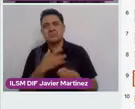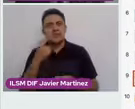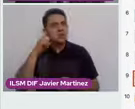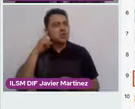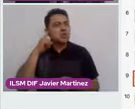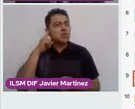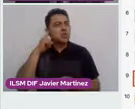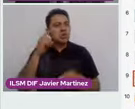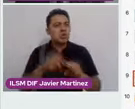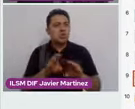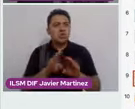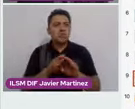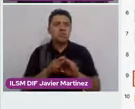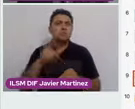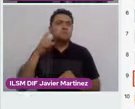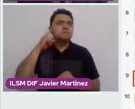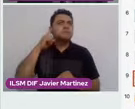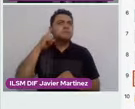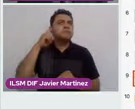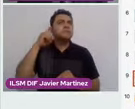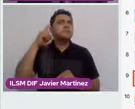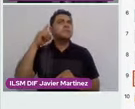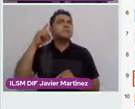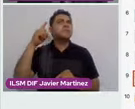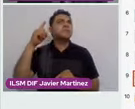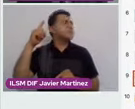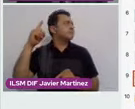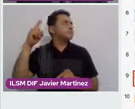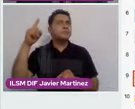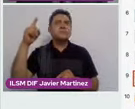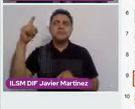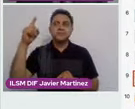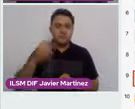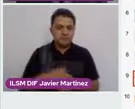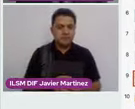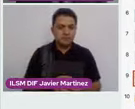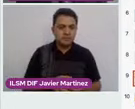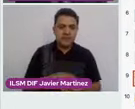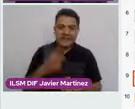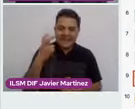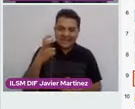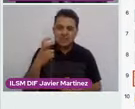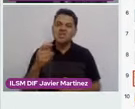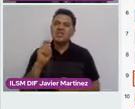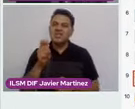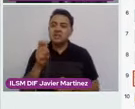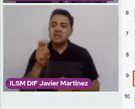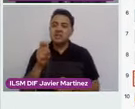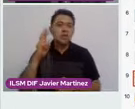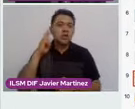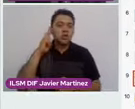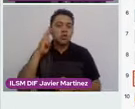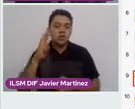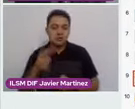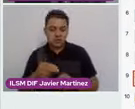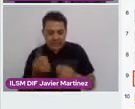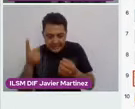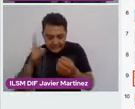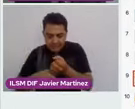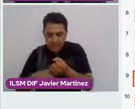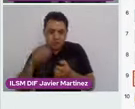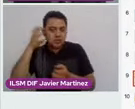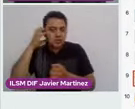¿sí? Ese que dura segundos, que es espontáneo, son ruidos de acomodación, son ruidos fisiológicos. ¿Cuál es el